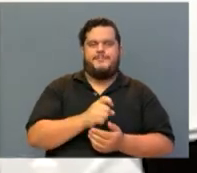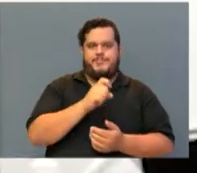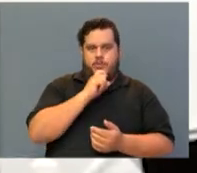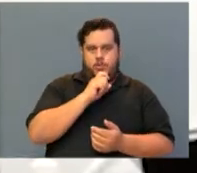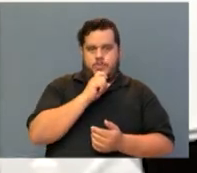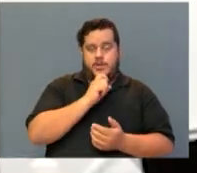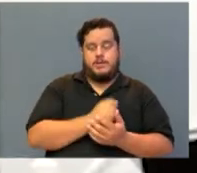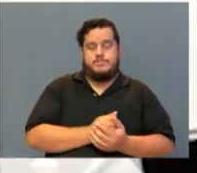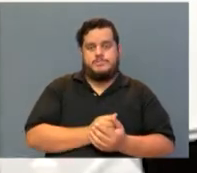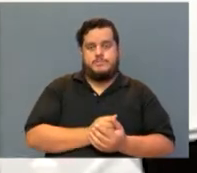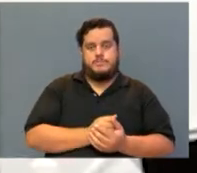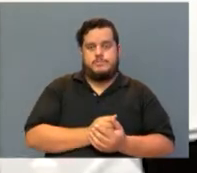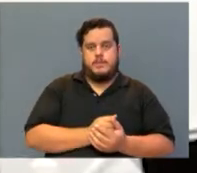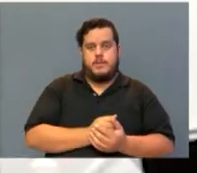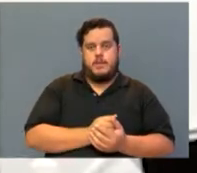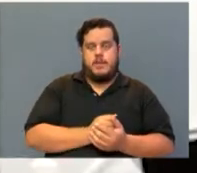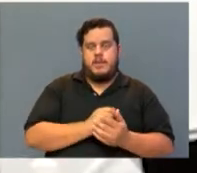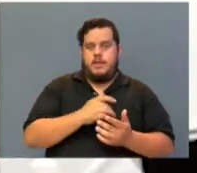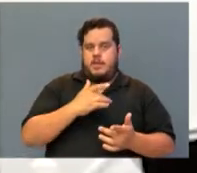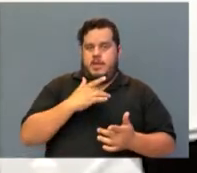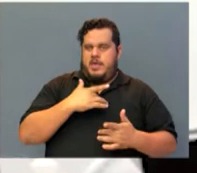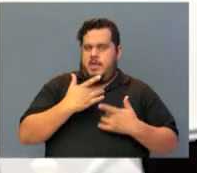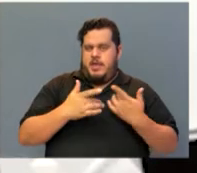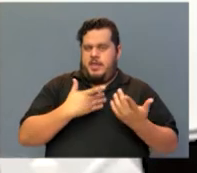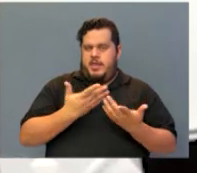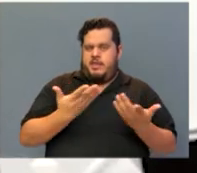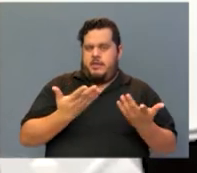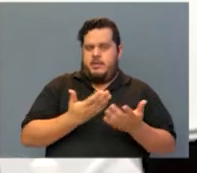complicada, en el sentido de que